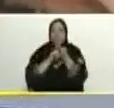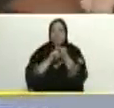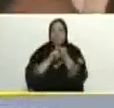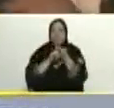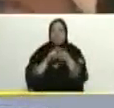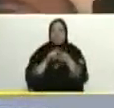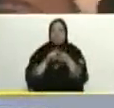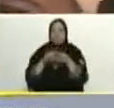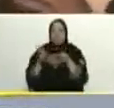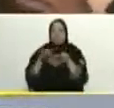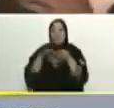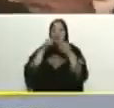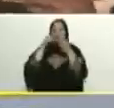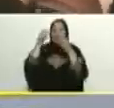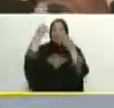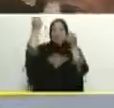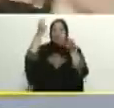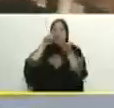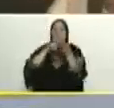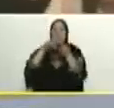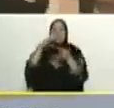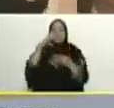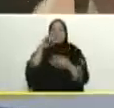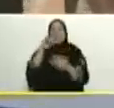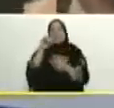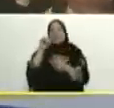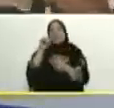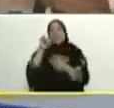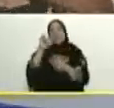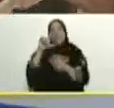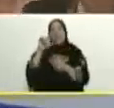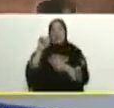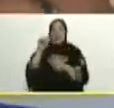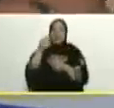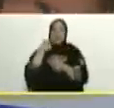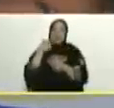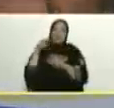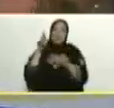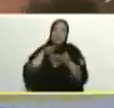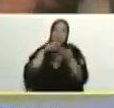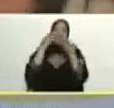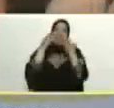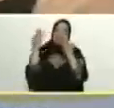Silita, Silita, Silita.